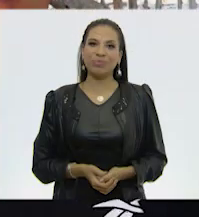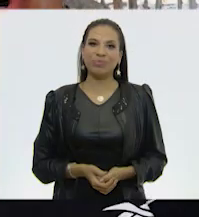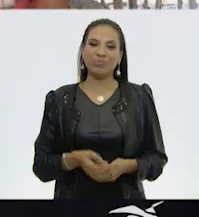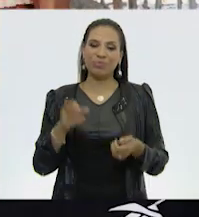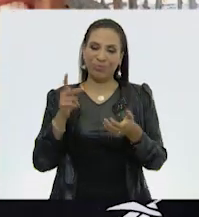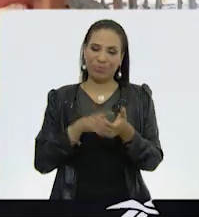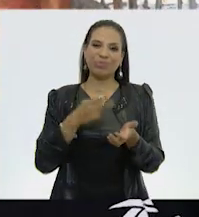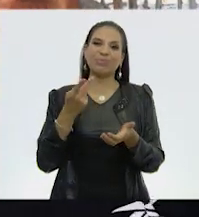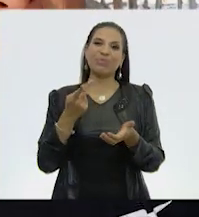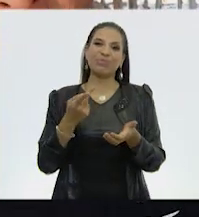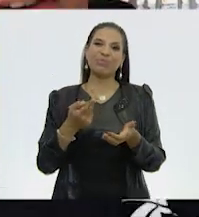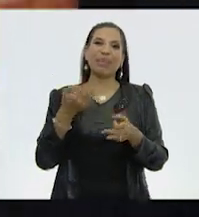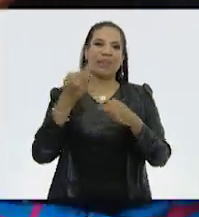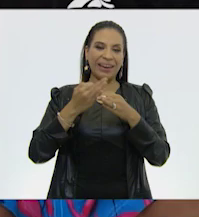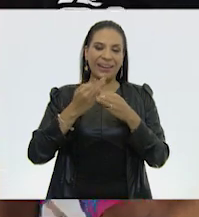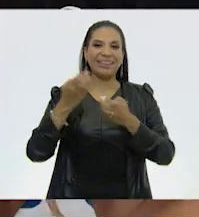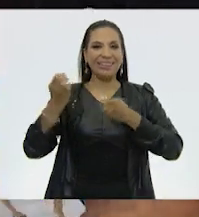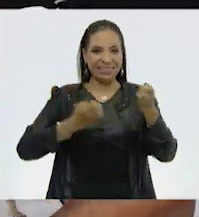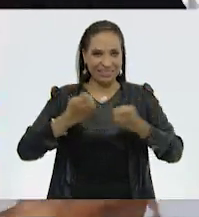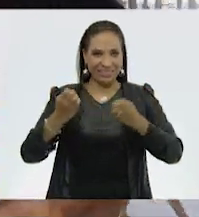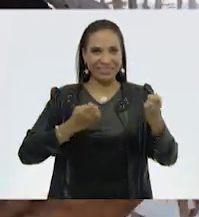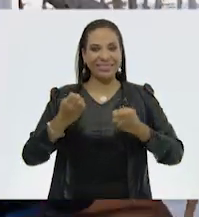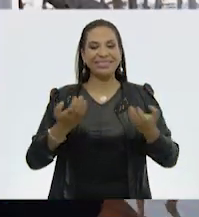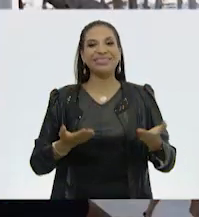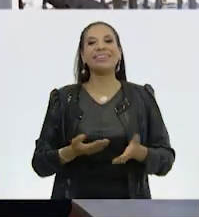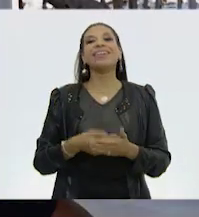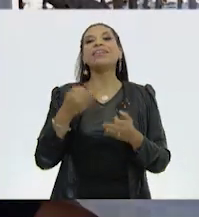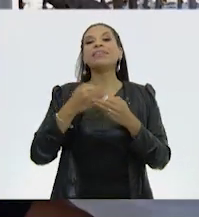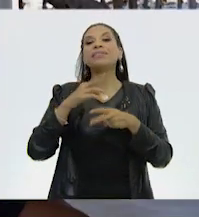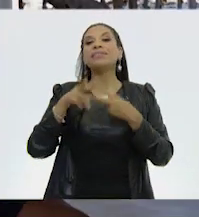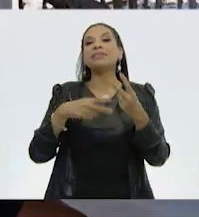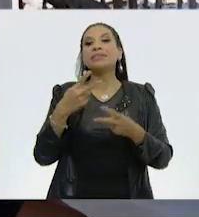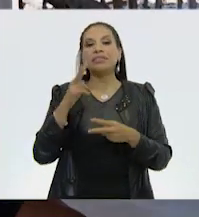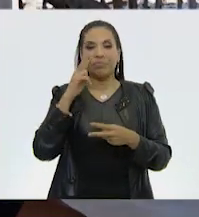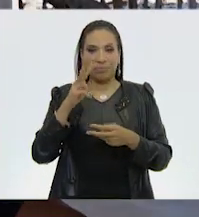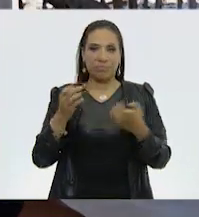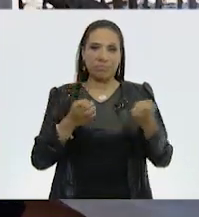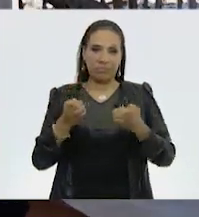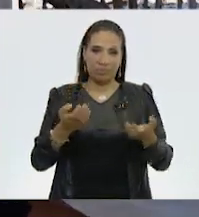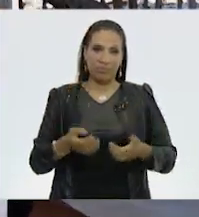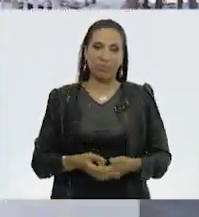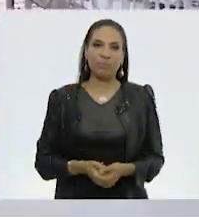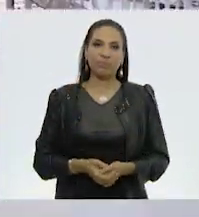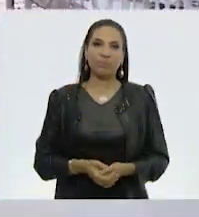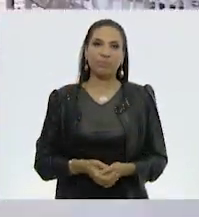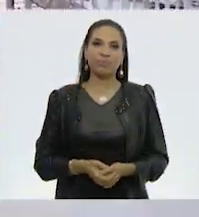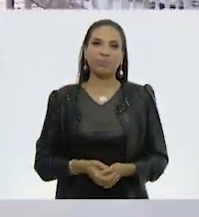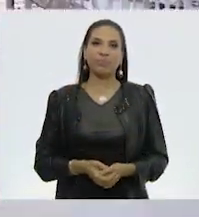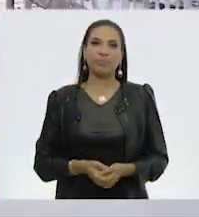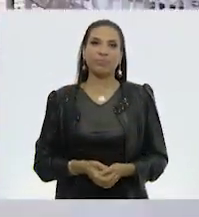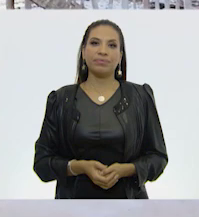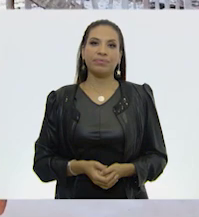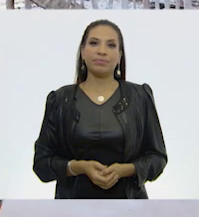Nuevamente estamos en esta pausa activa, vamos a darle.